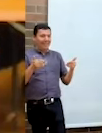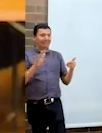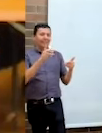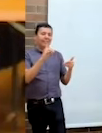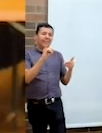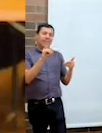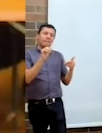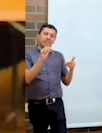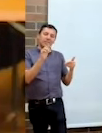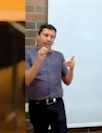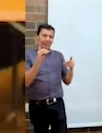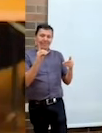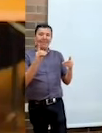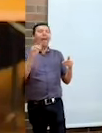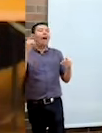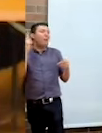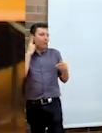publicidad política